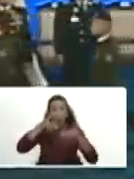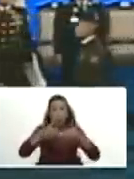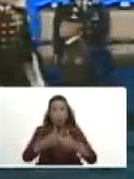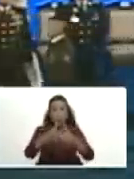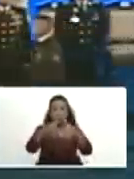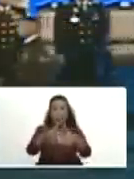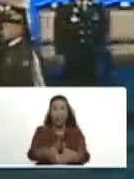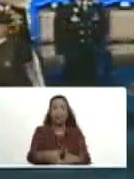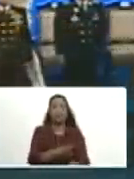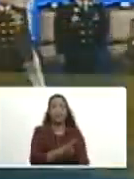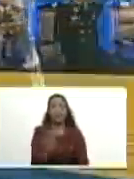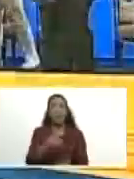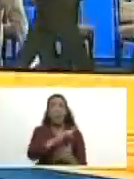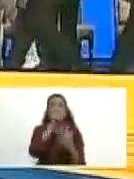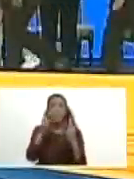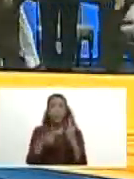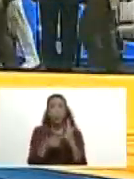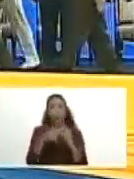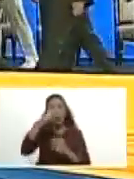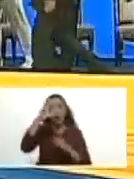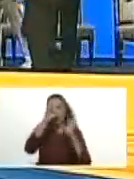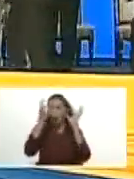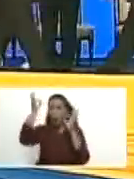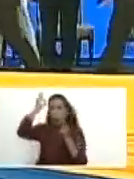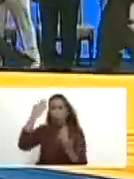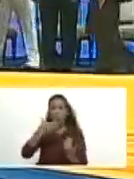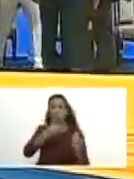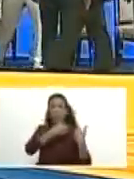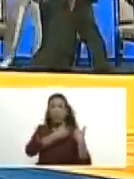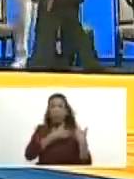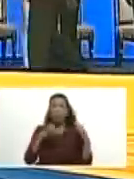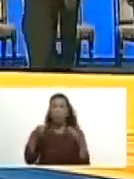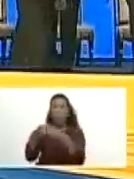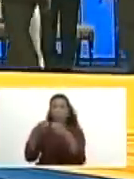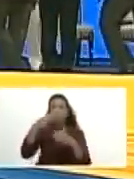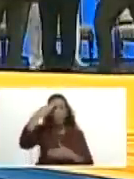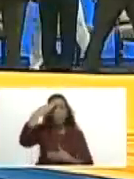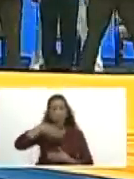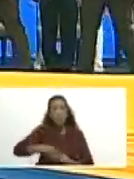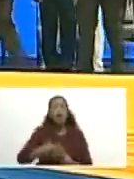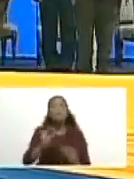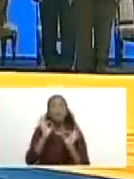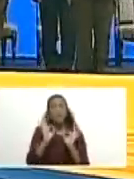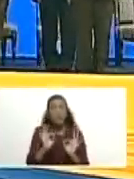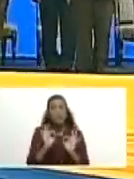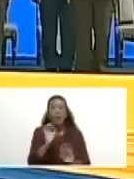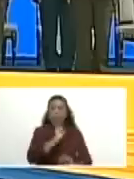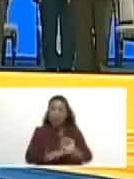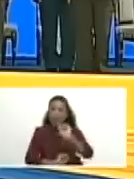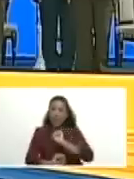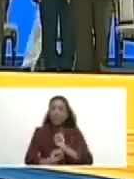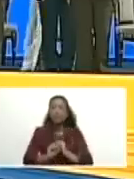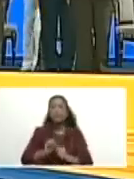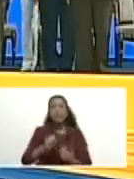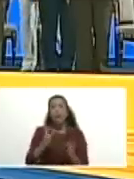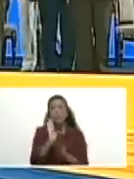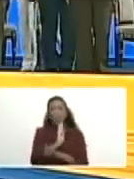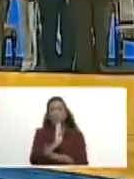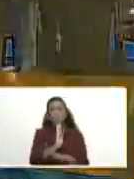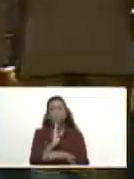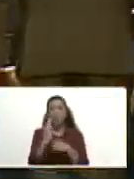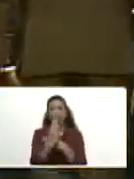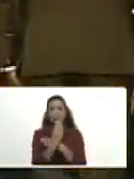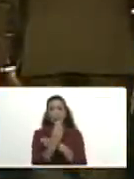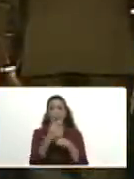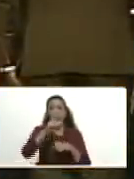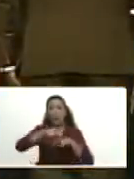Nacional Bolivariana. Principales roles que han cumplido el cuerpo castrense ha sido precisamente la defensa de la soberanía de nuestro país. Chávez Vive,